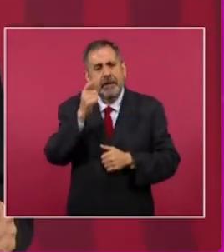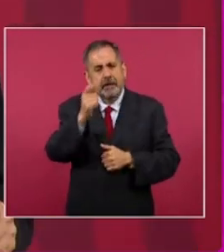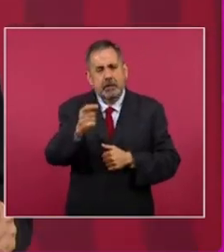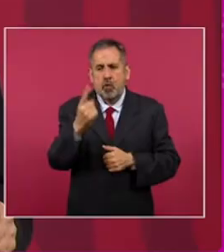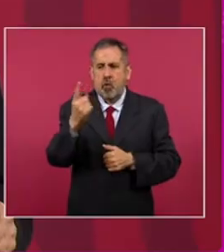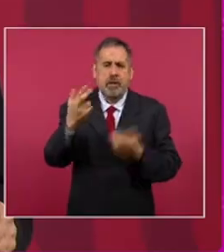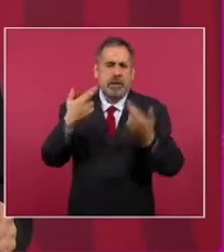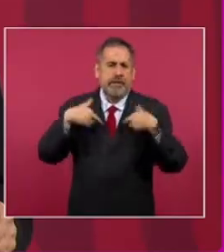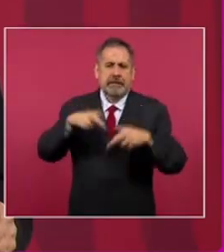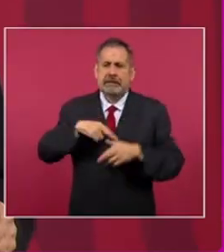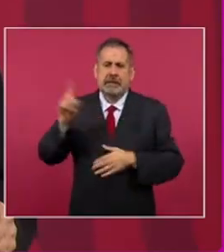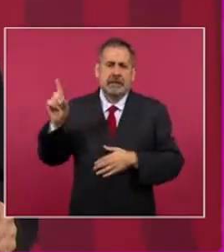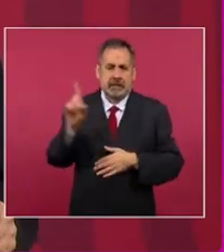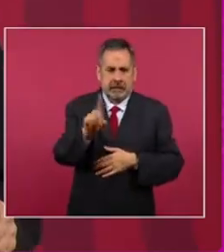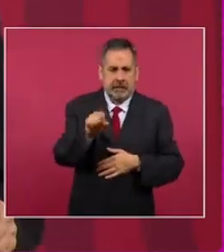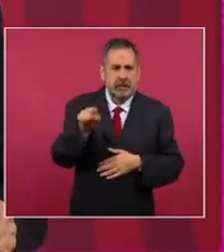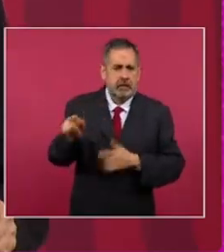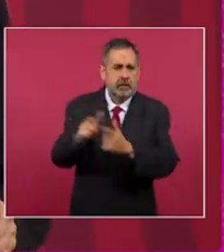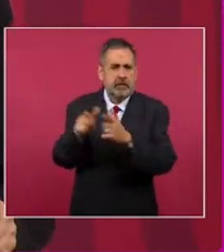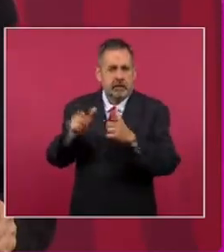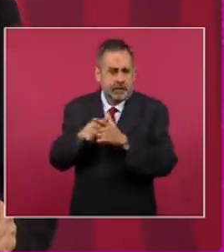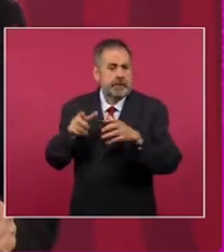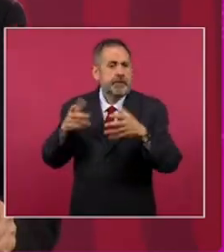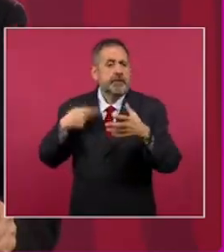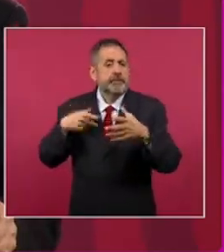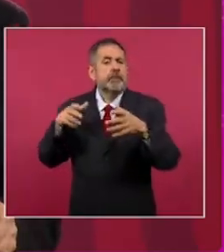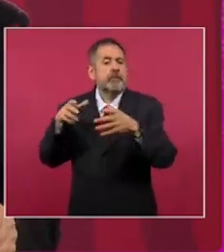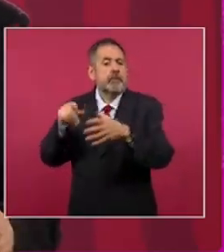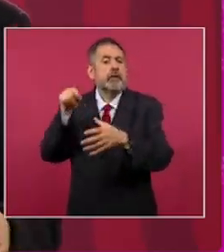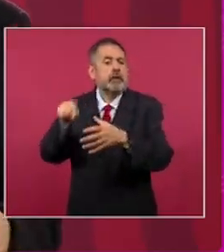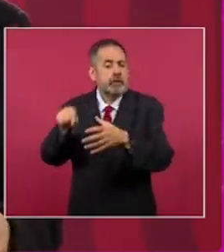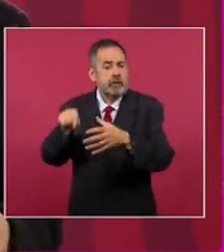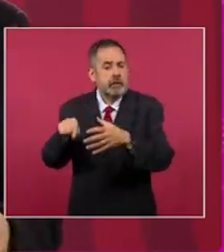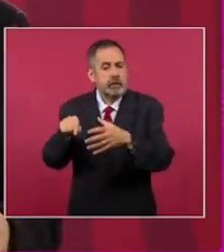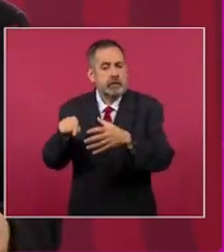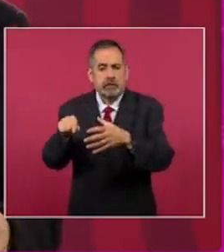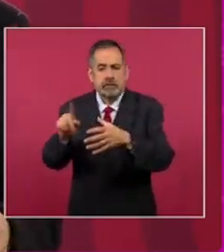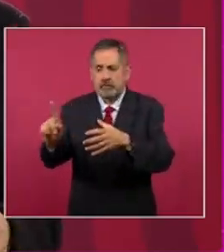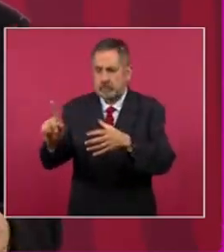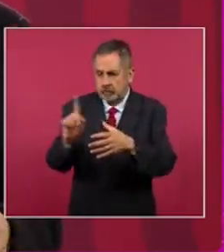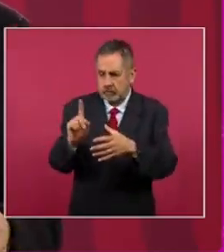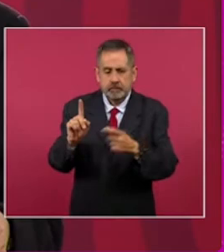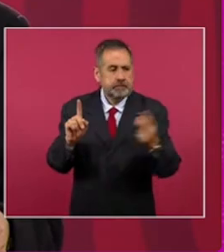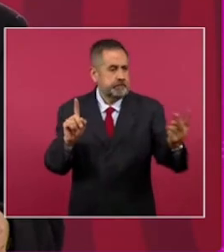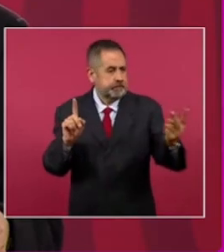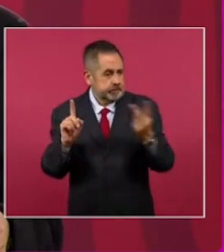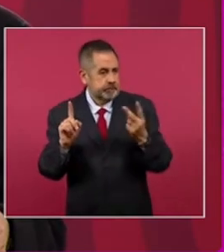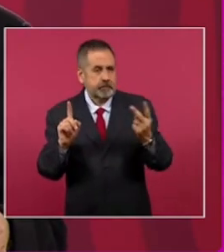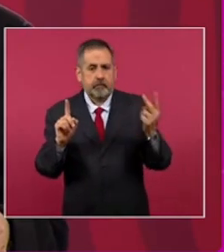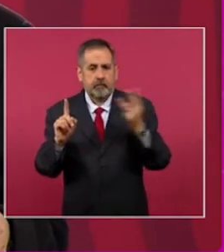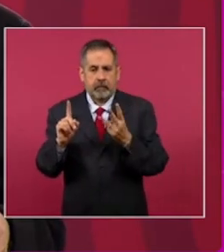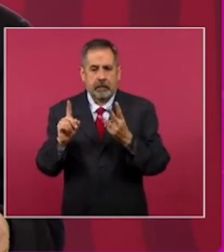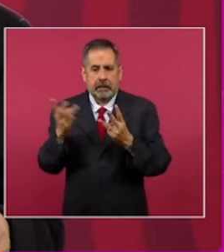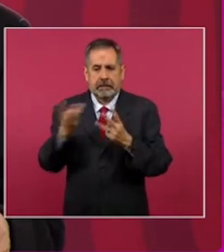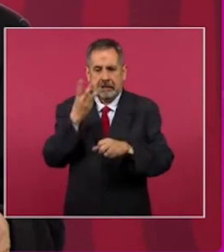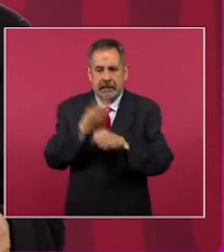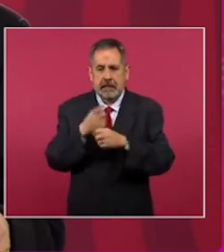un representante del sector obrero, un representante del sector empresarial y a la